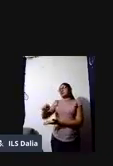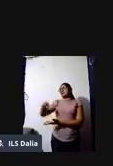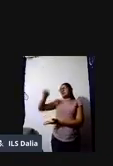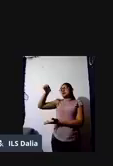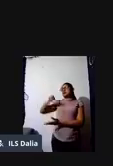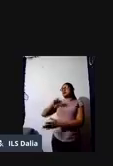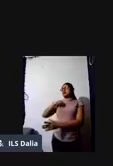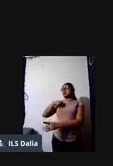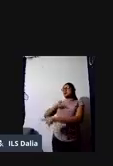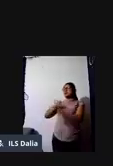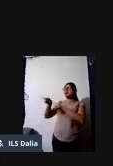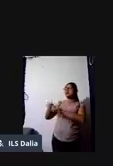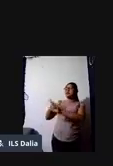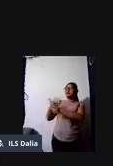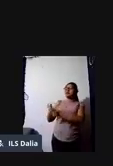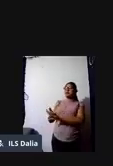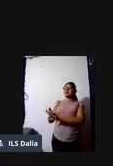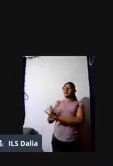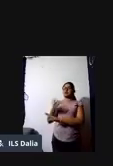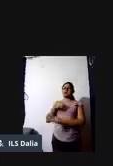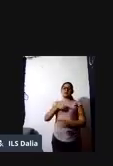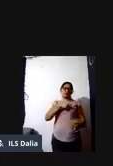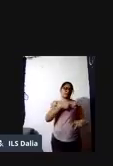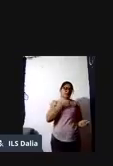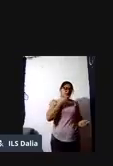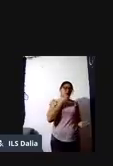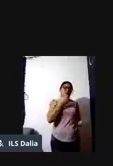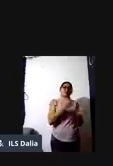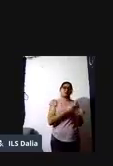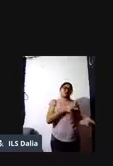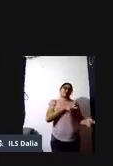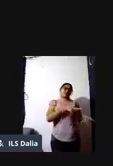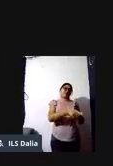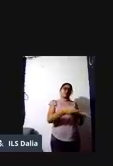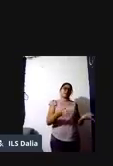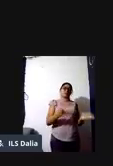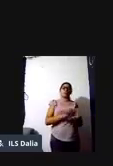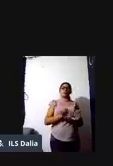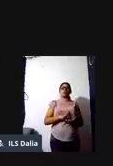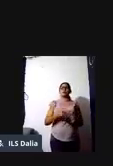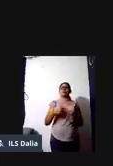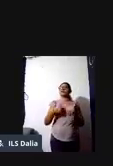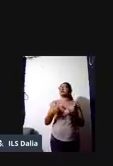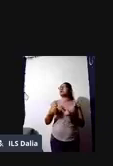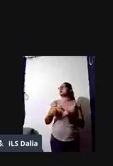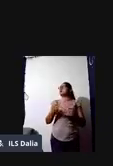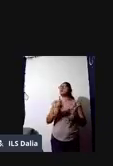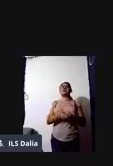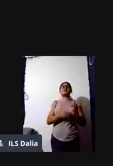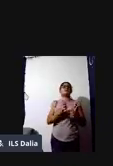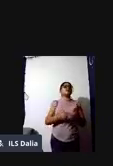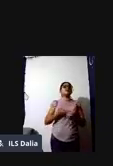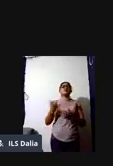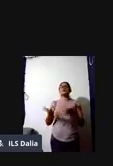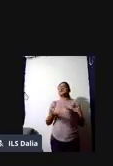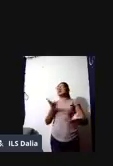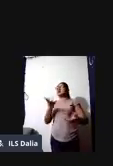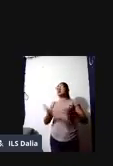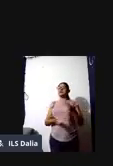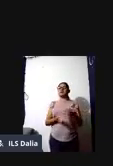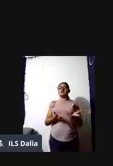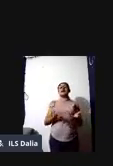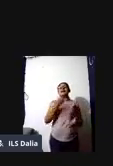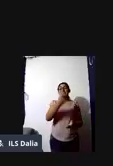lastimo y lastimo con seriedad, y abajo no se diga. ¿Con quién? Bueno, pues ahí es donde se ofrece una